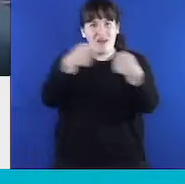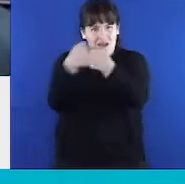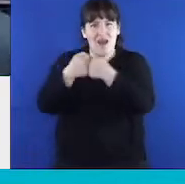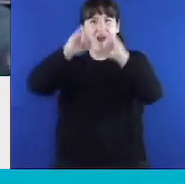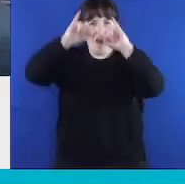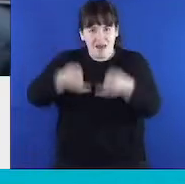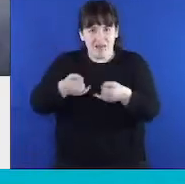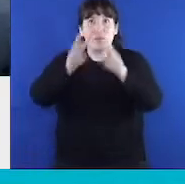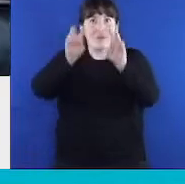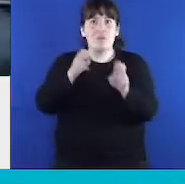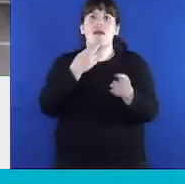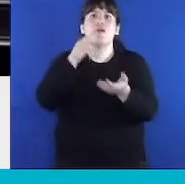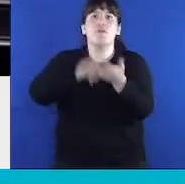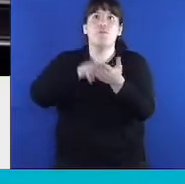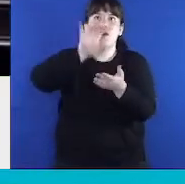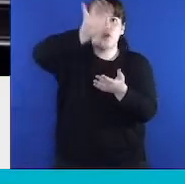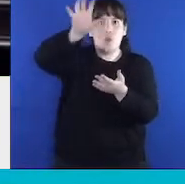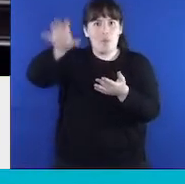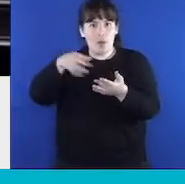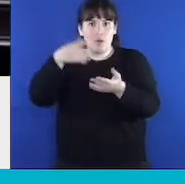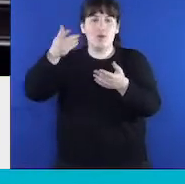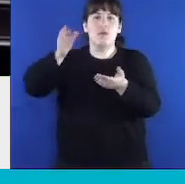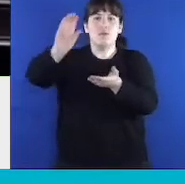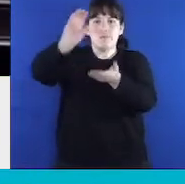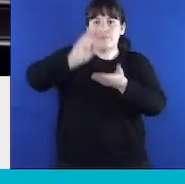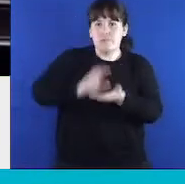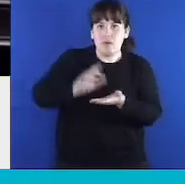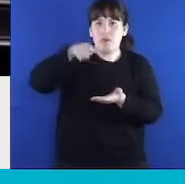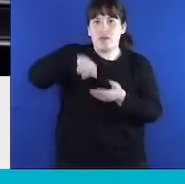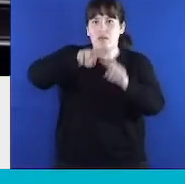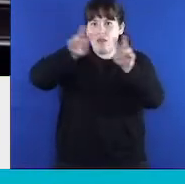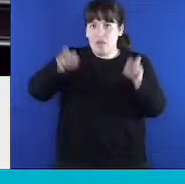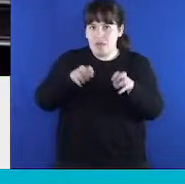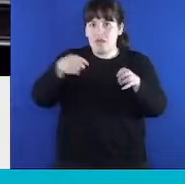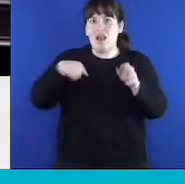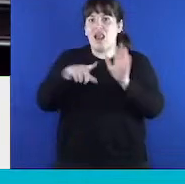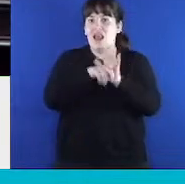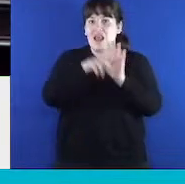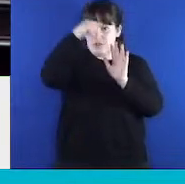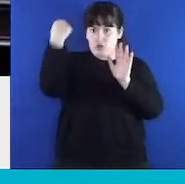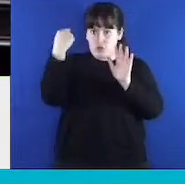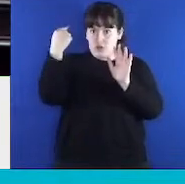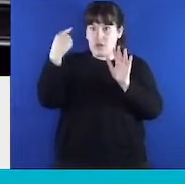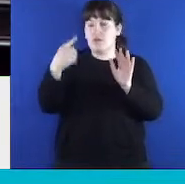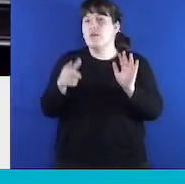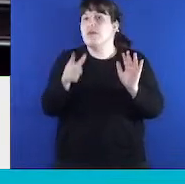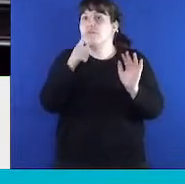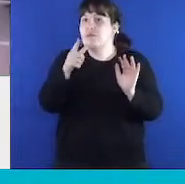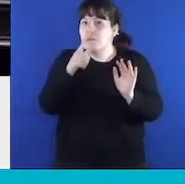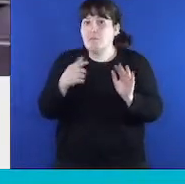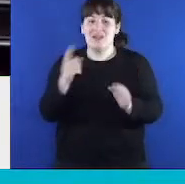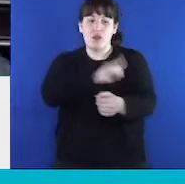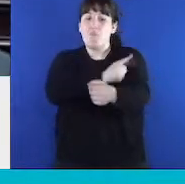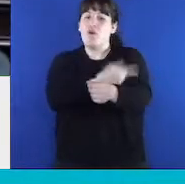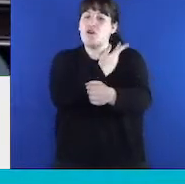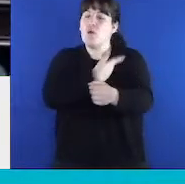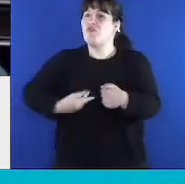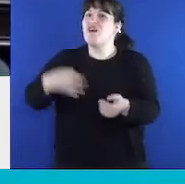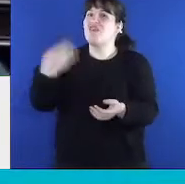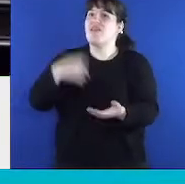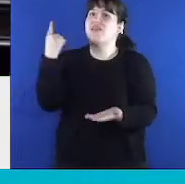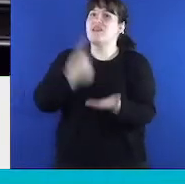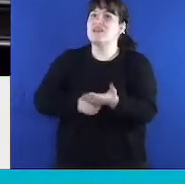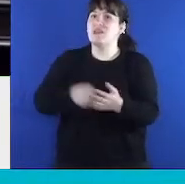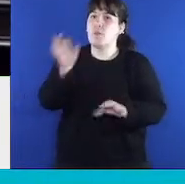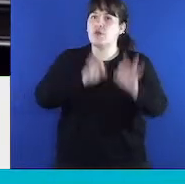los descuentos y regímenes que establece la ley nacional, creo que el Ejecutivo es el que debe decir si envía o no envía un proyecto de ley y la legislatura lo tendrá que